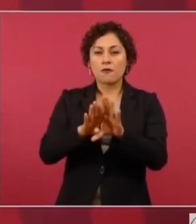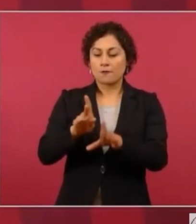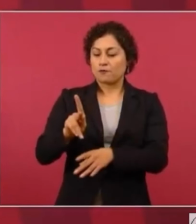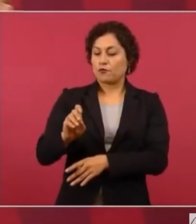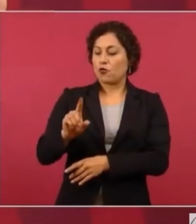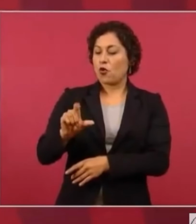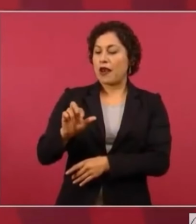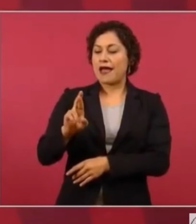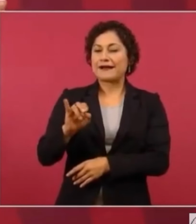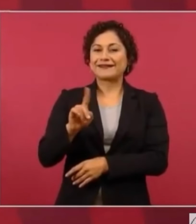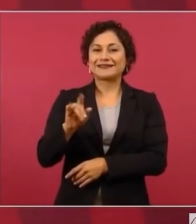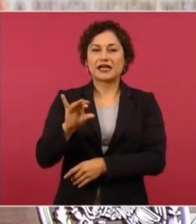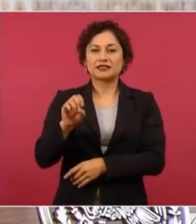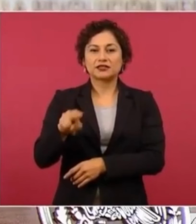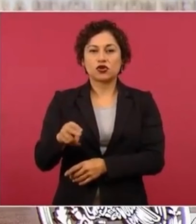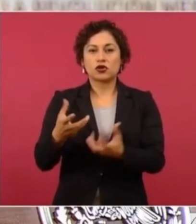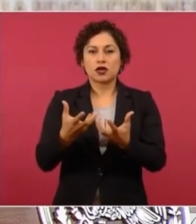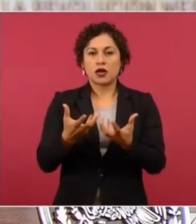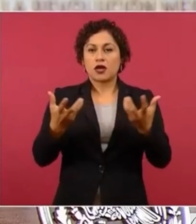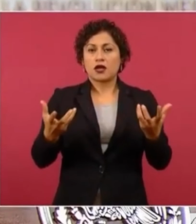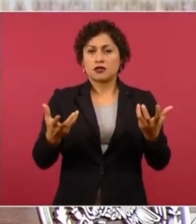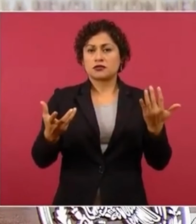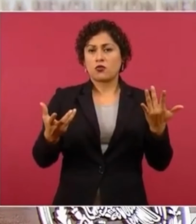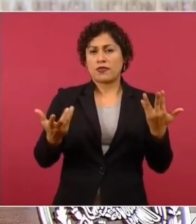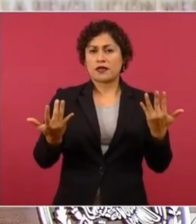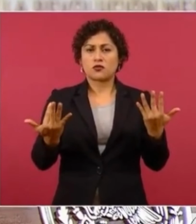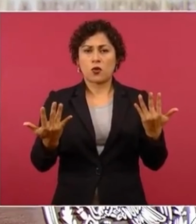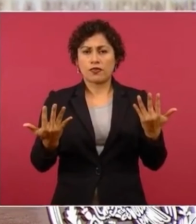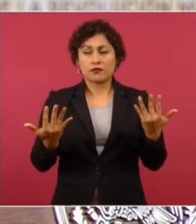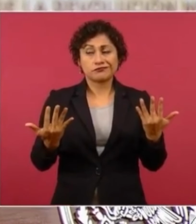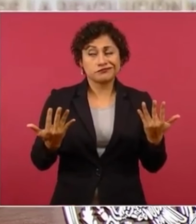que fuese 50-50,